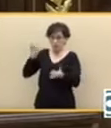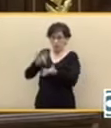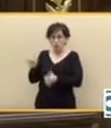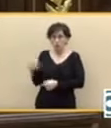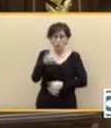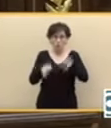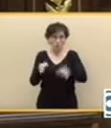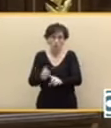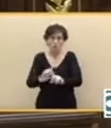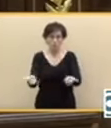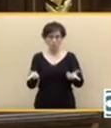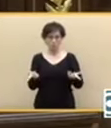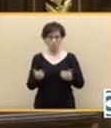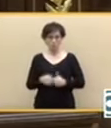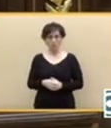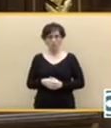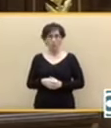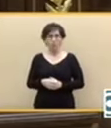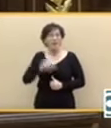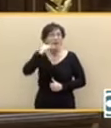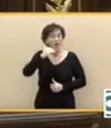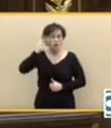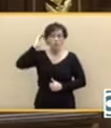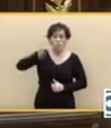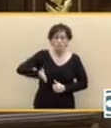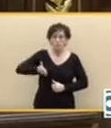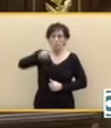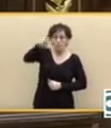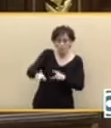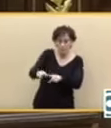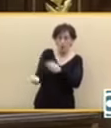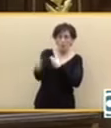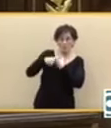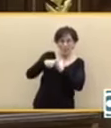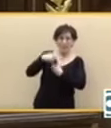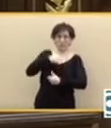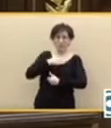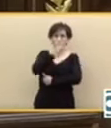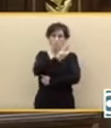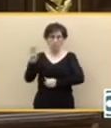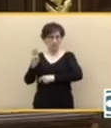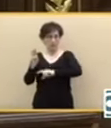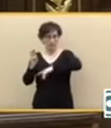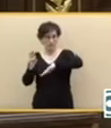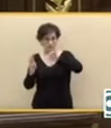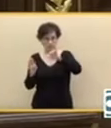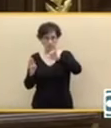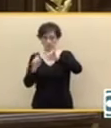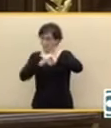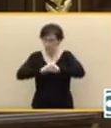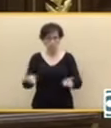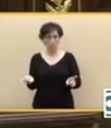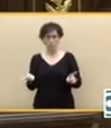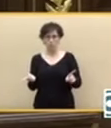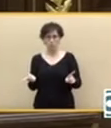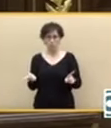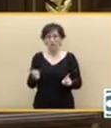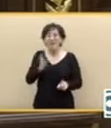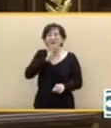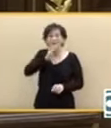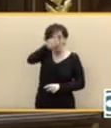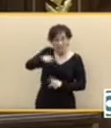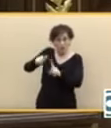Tampoco a ninguna persona que en este momento sea militante del Partido Popular. A ninguna. Las personas condenadas hace ya